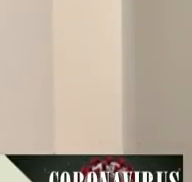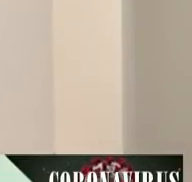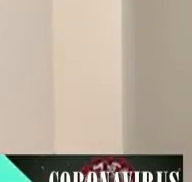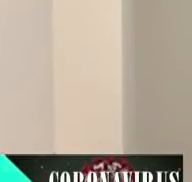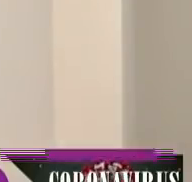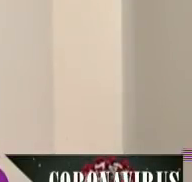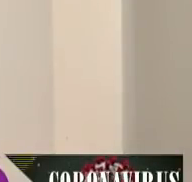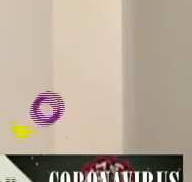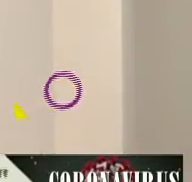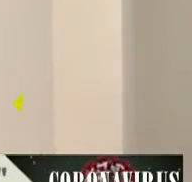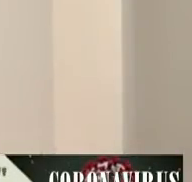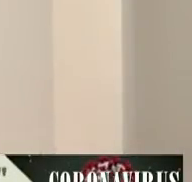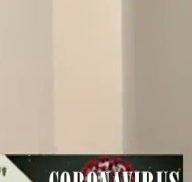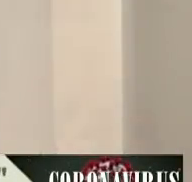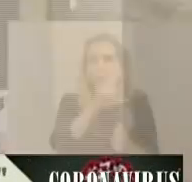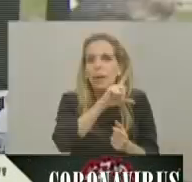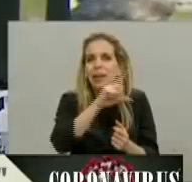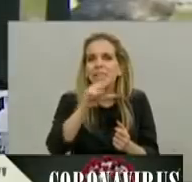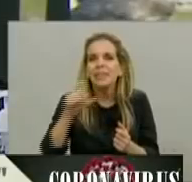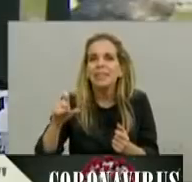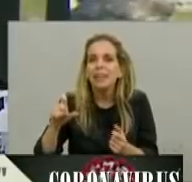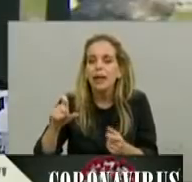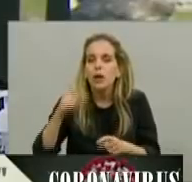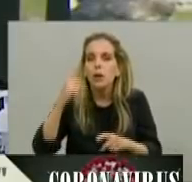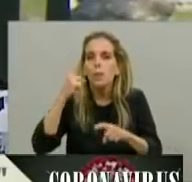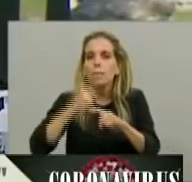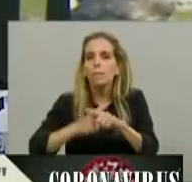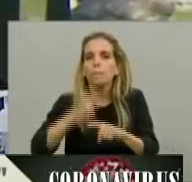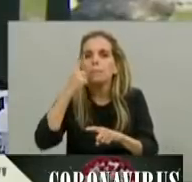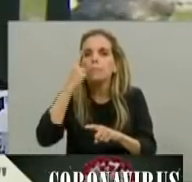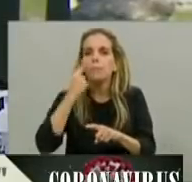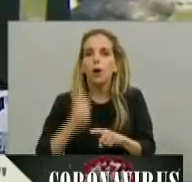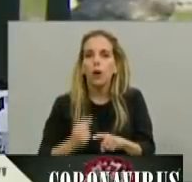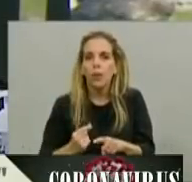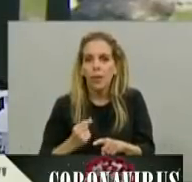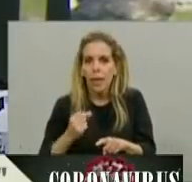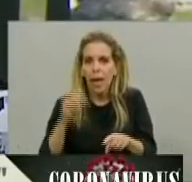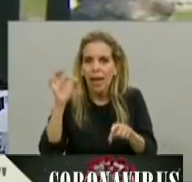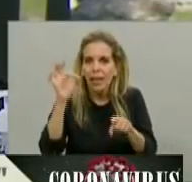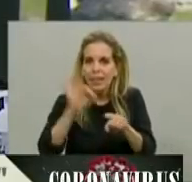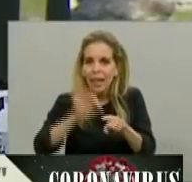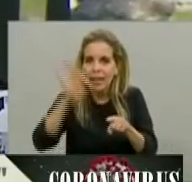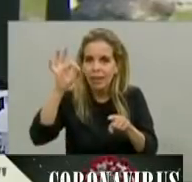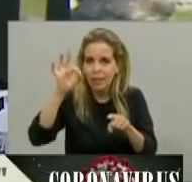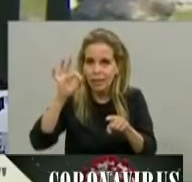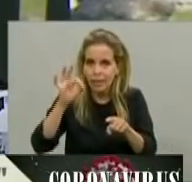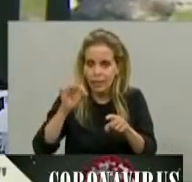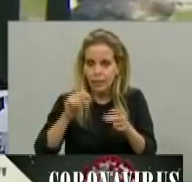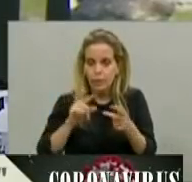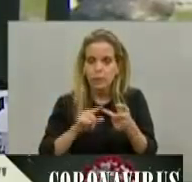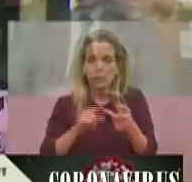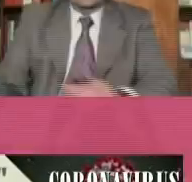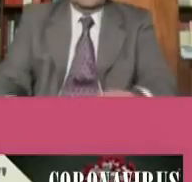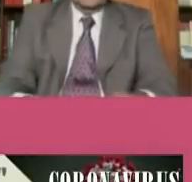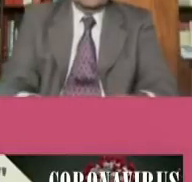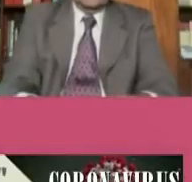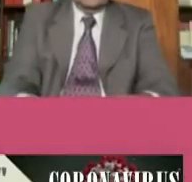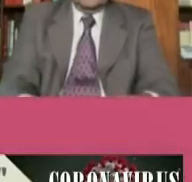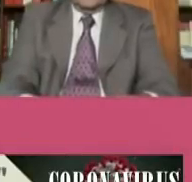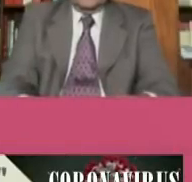mayores que sigan Claro, absolutamente, aislándose. ¿no? Que eso lo remarcó al Sí. final también, ¿no? Esta cuestión de que no